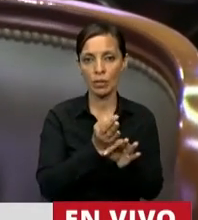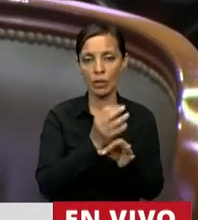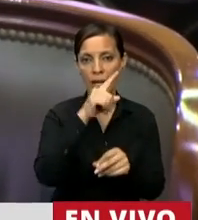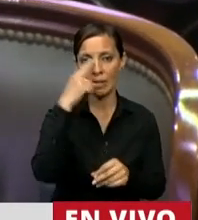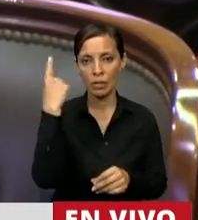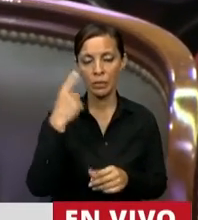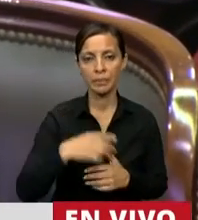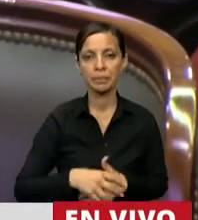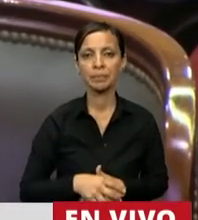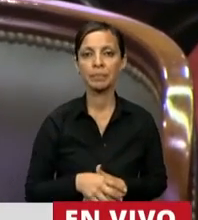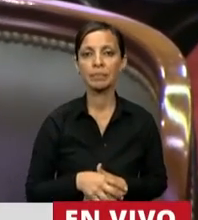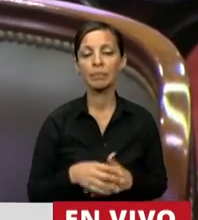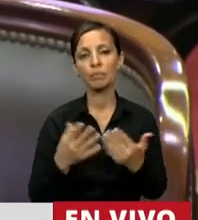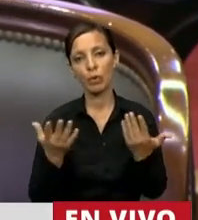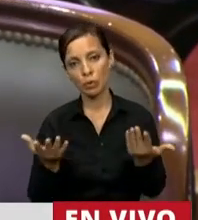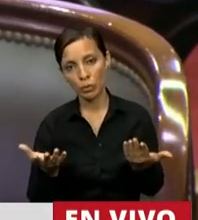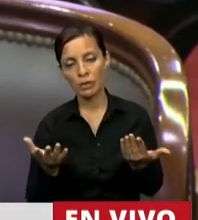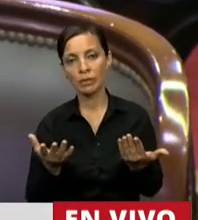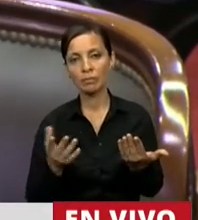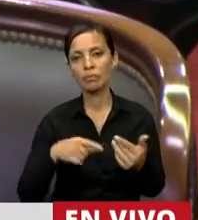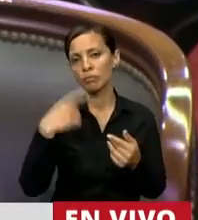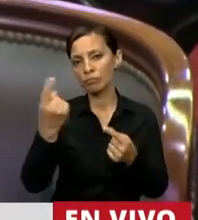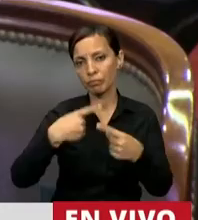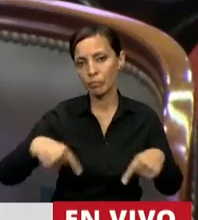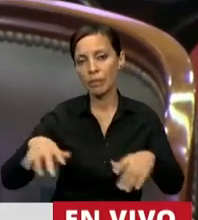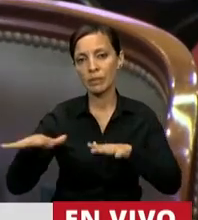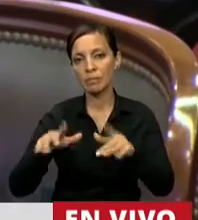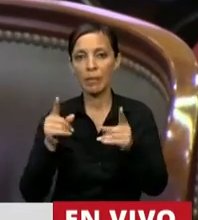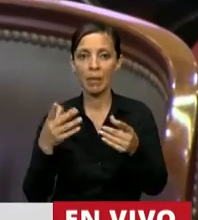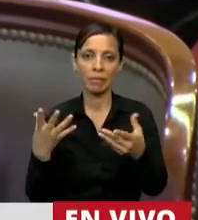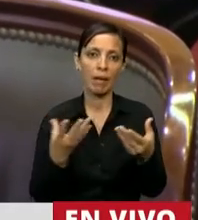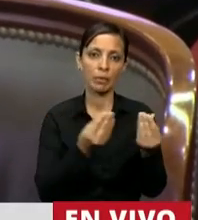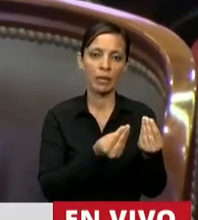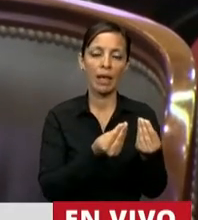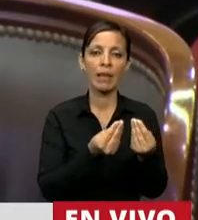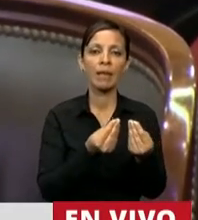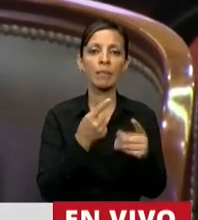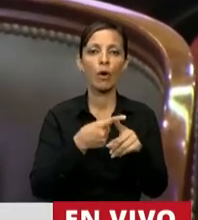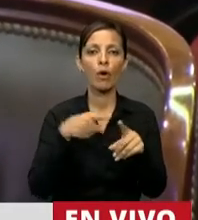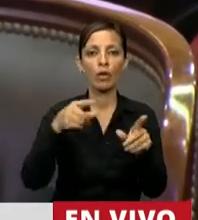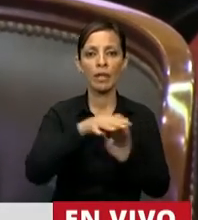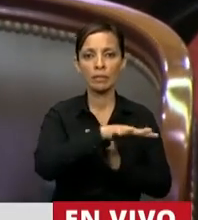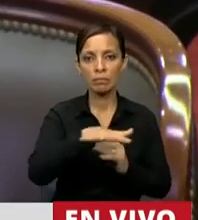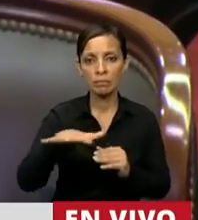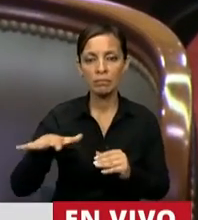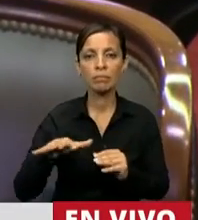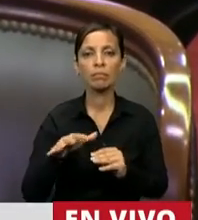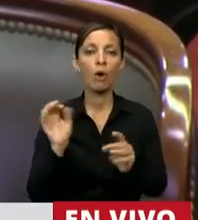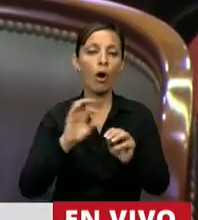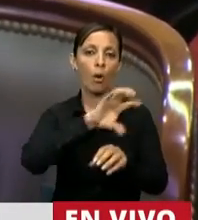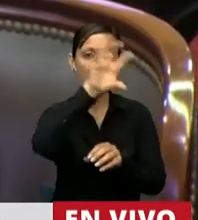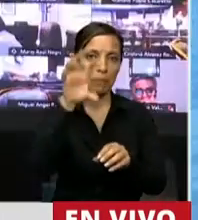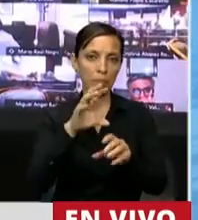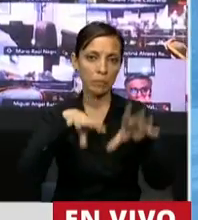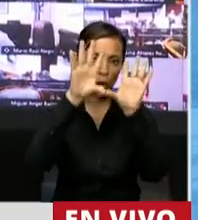de la Nación, por supuesto, en muchos otros casos también acompañada por muchas jurisdicciones o la totalidad de las provincias